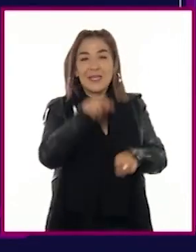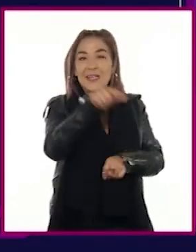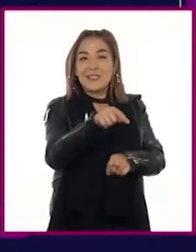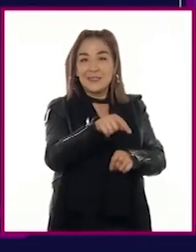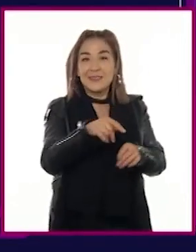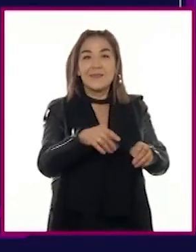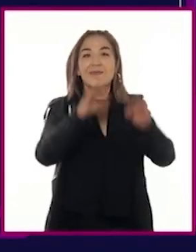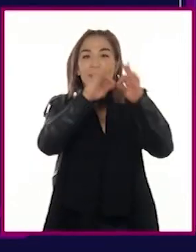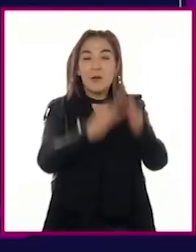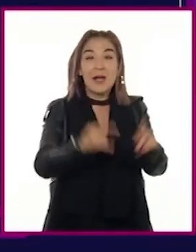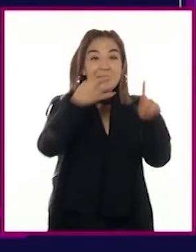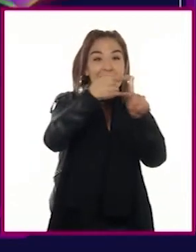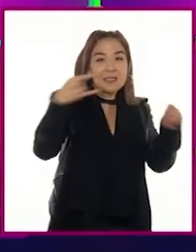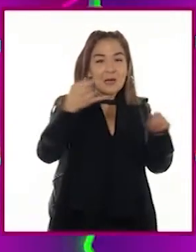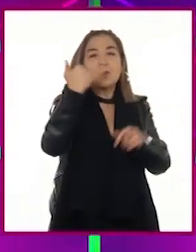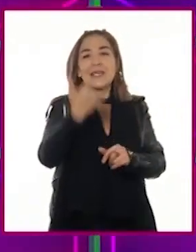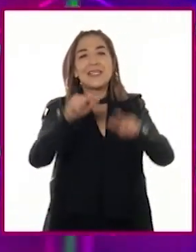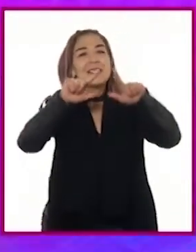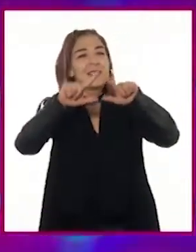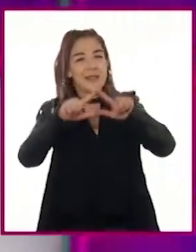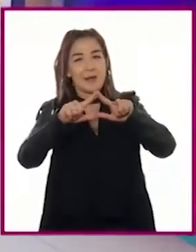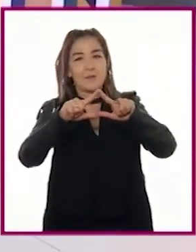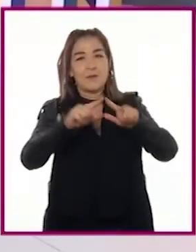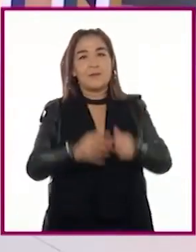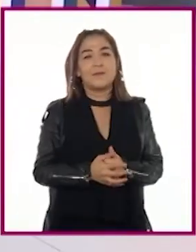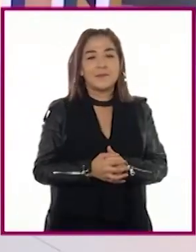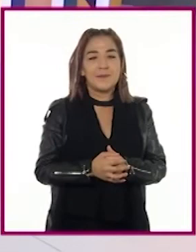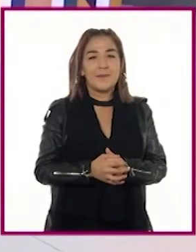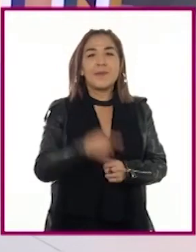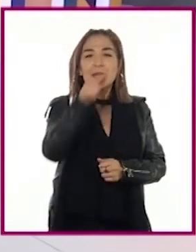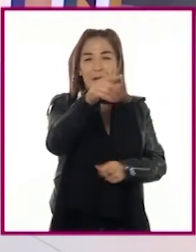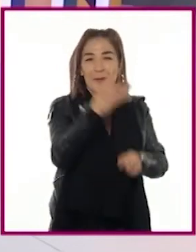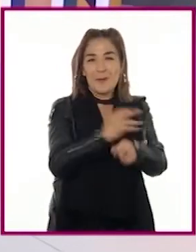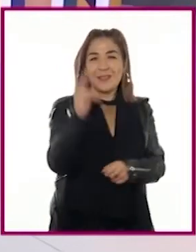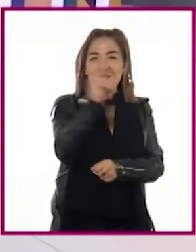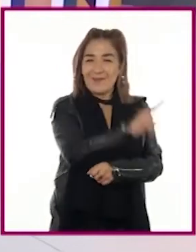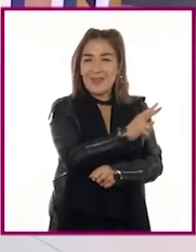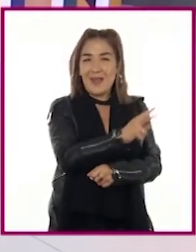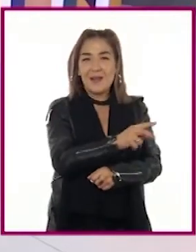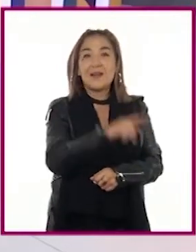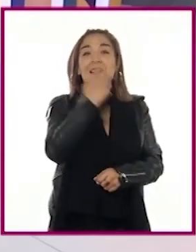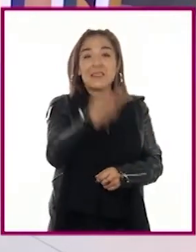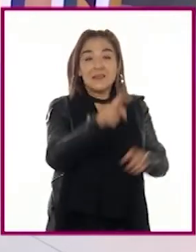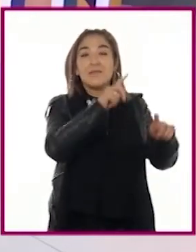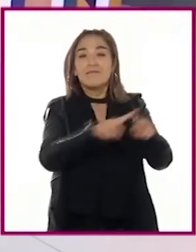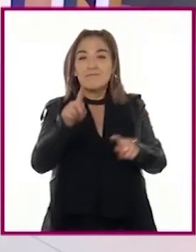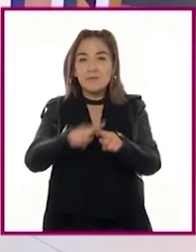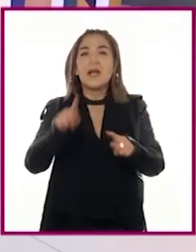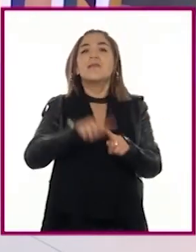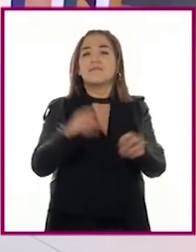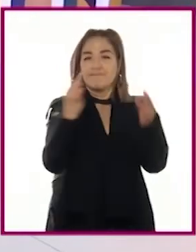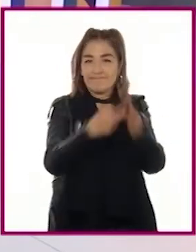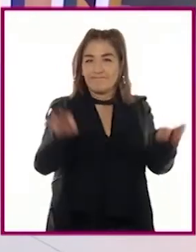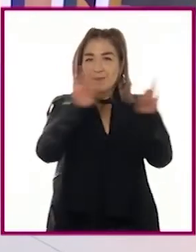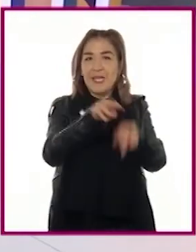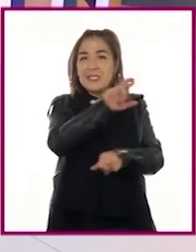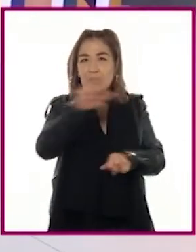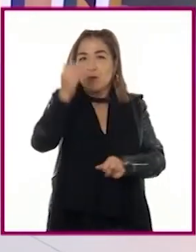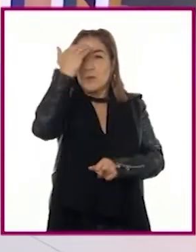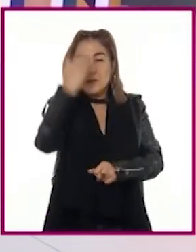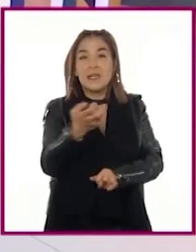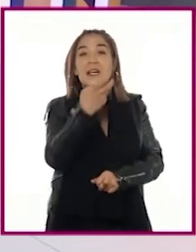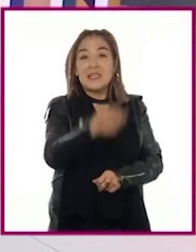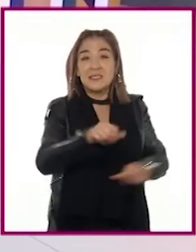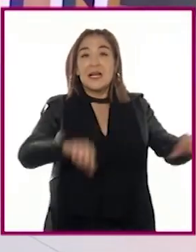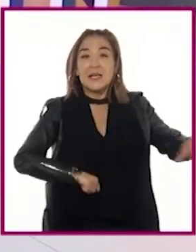figura? Un rectángulo y un triángulo. Como pueden observar, son todos elementos reconocibles. Este tipo de